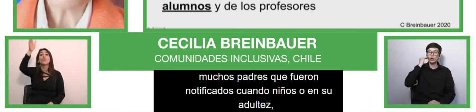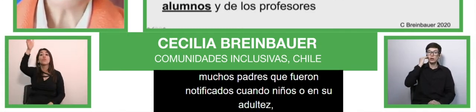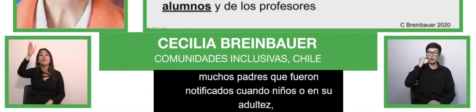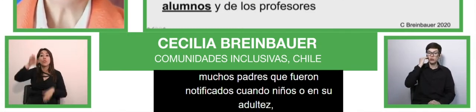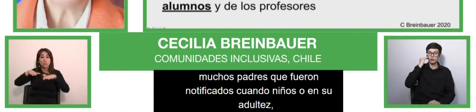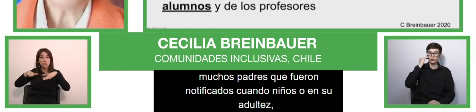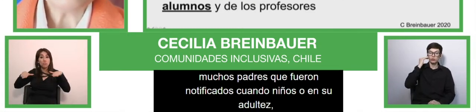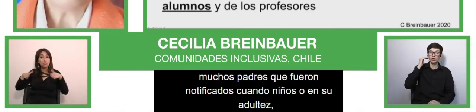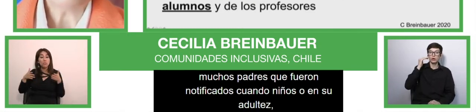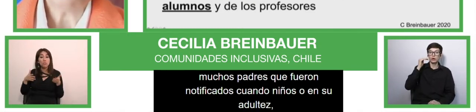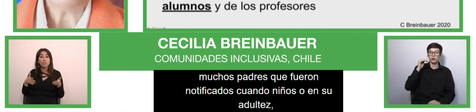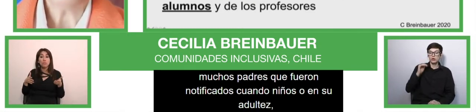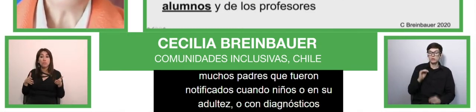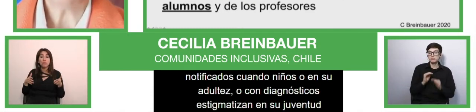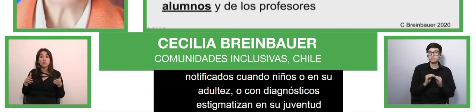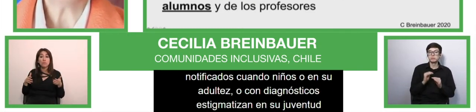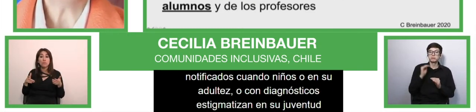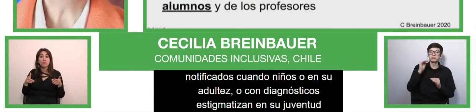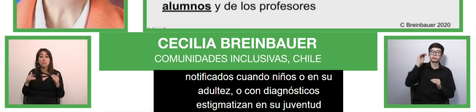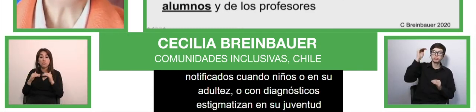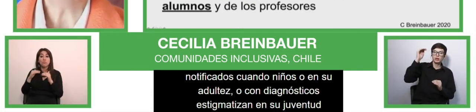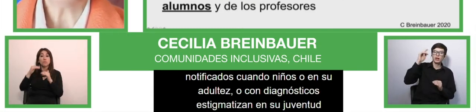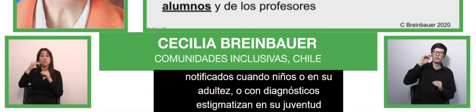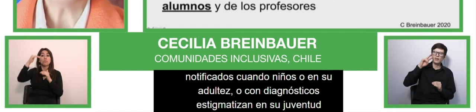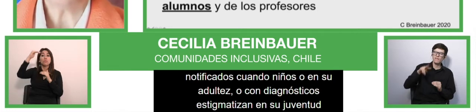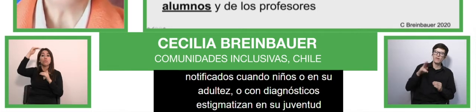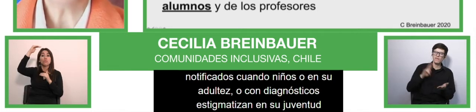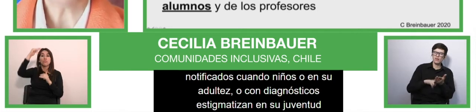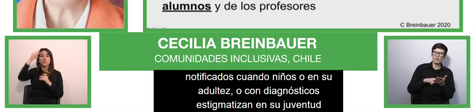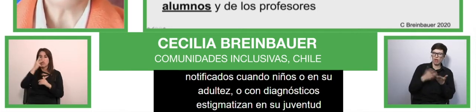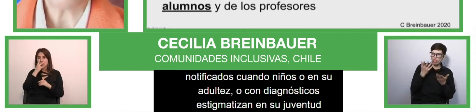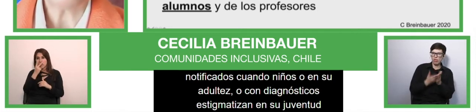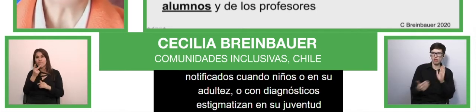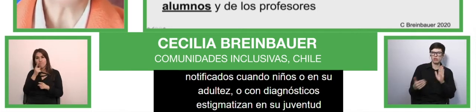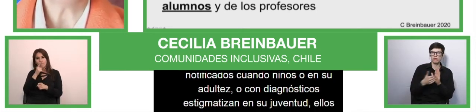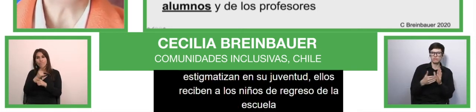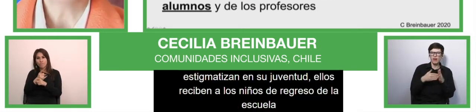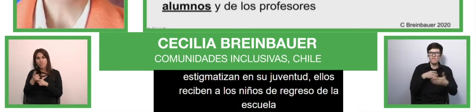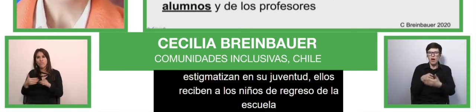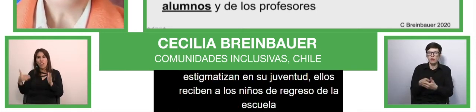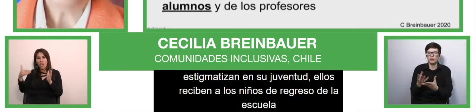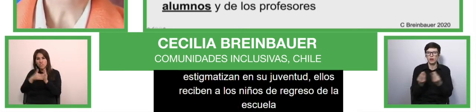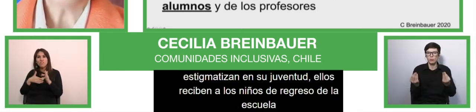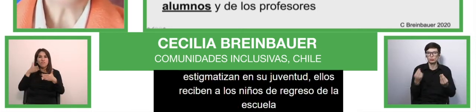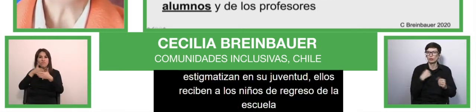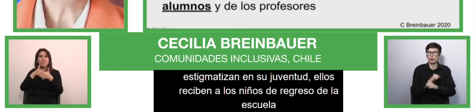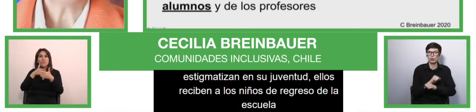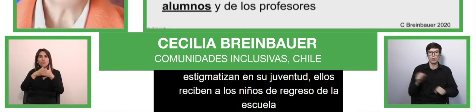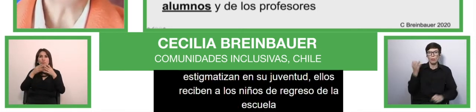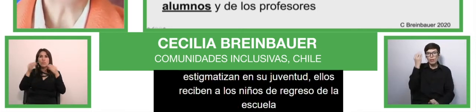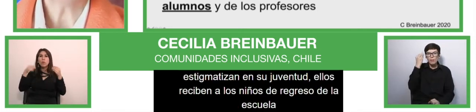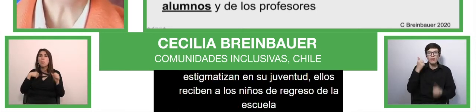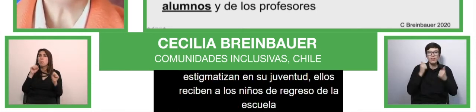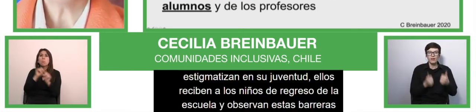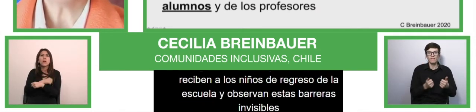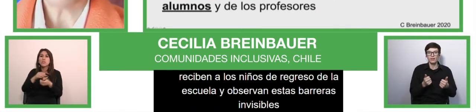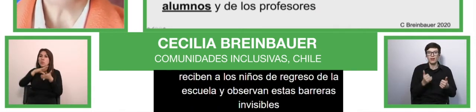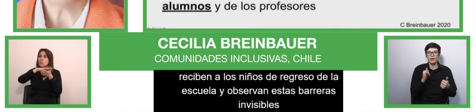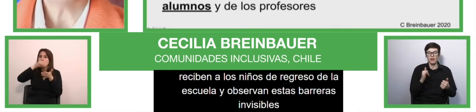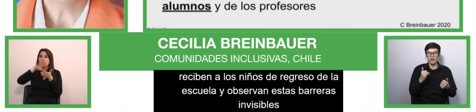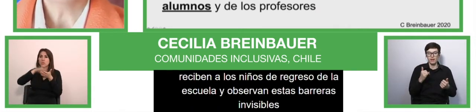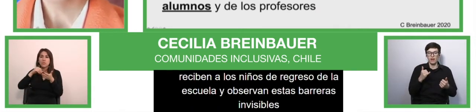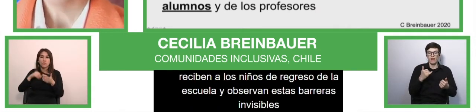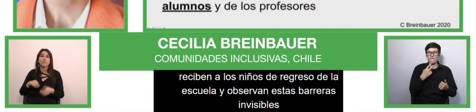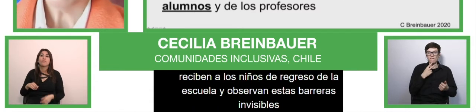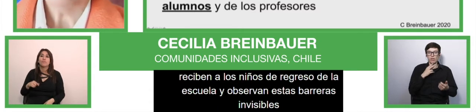y observan cotidianamente estas barreras invisibles que interfieren con el aprendizaje y el bienestar socio emocional de